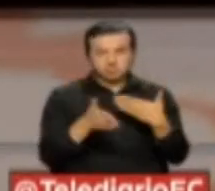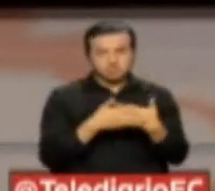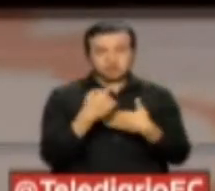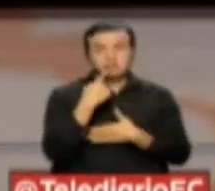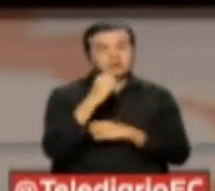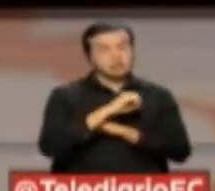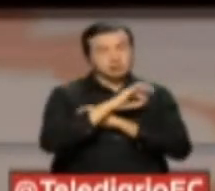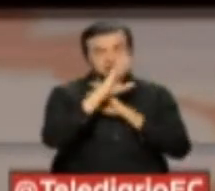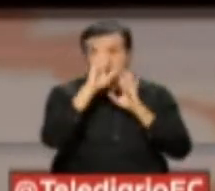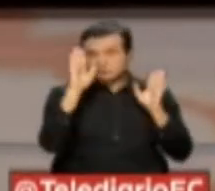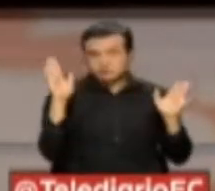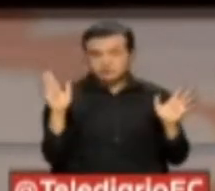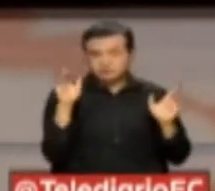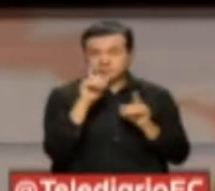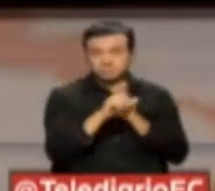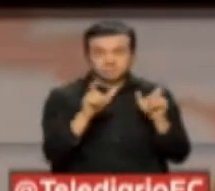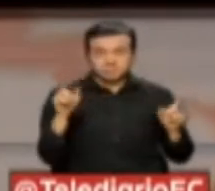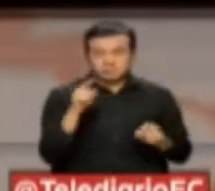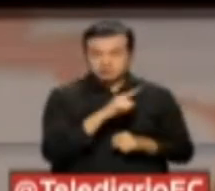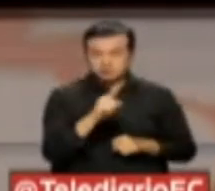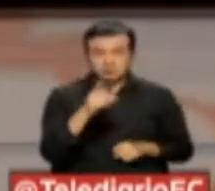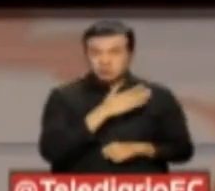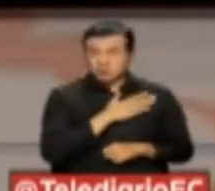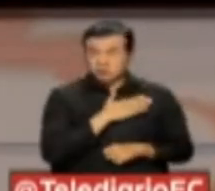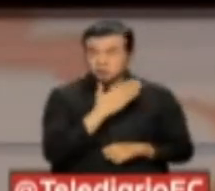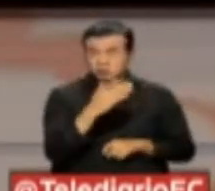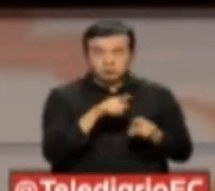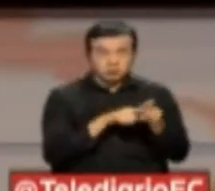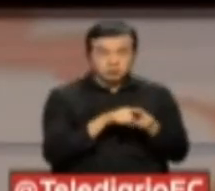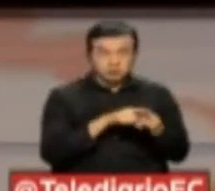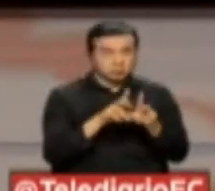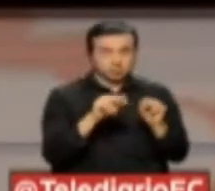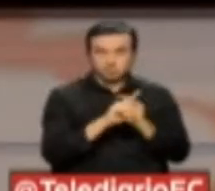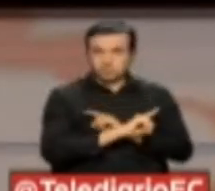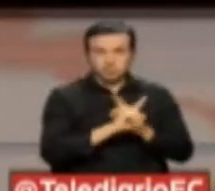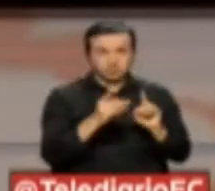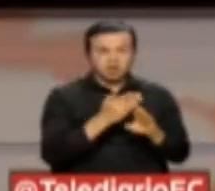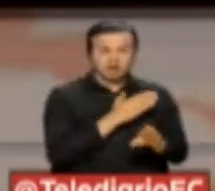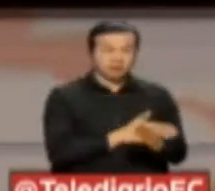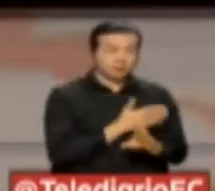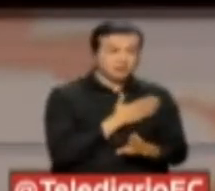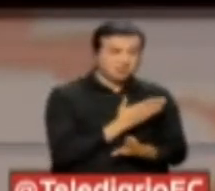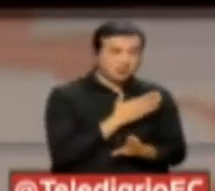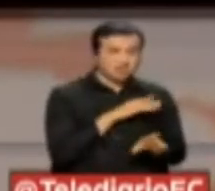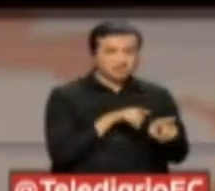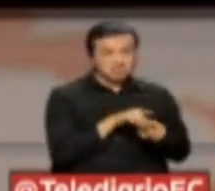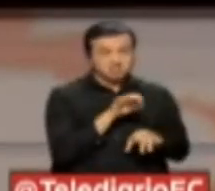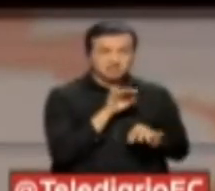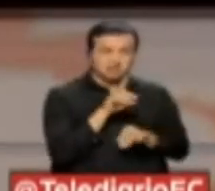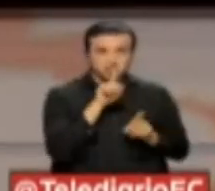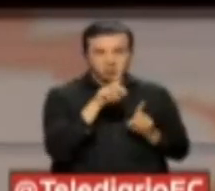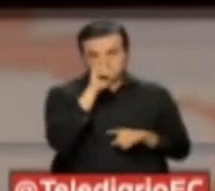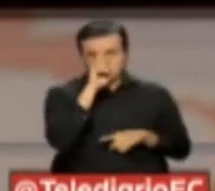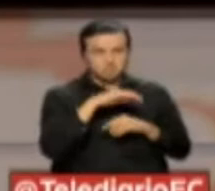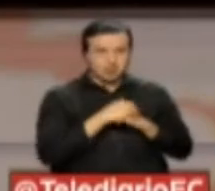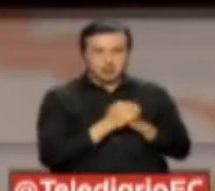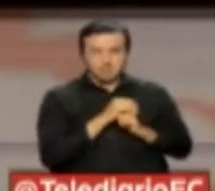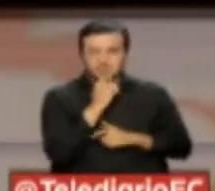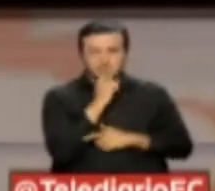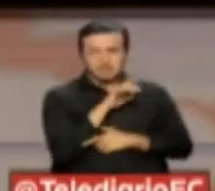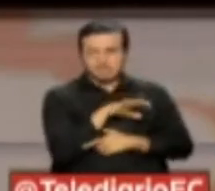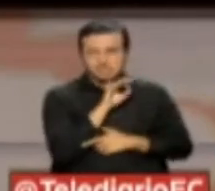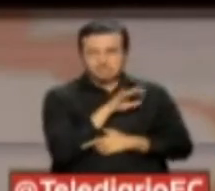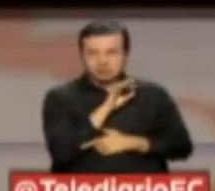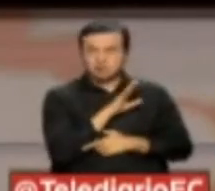dice claramente que la población no confía en los concursos que se realizaron porque tienen cierto direccionamiento entonces